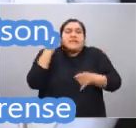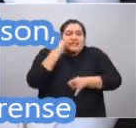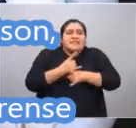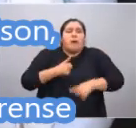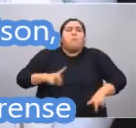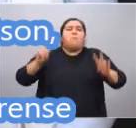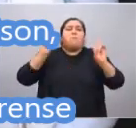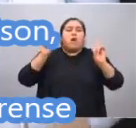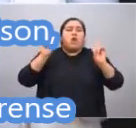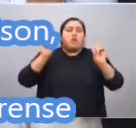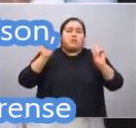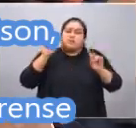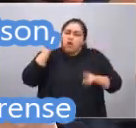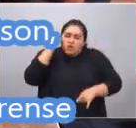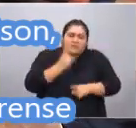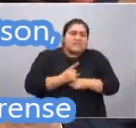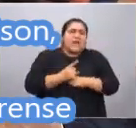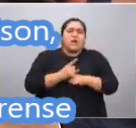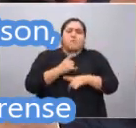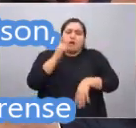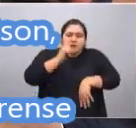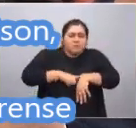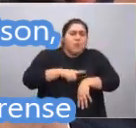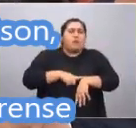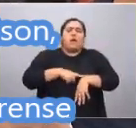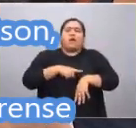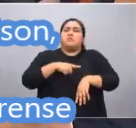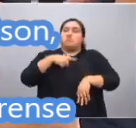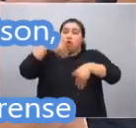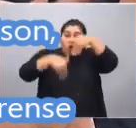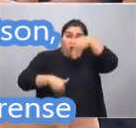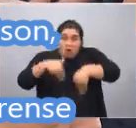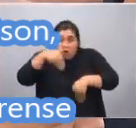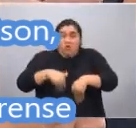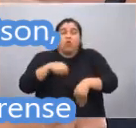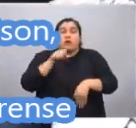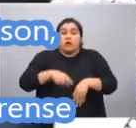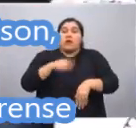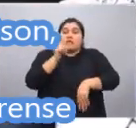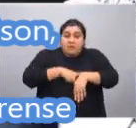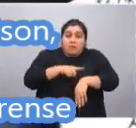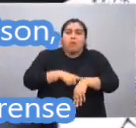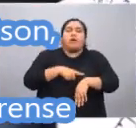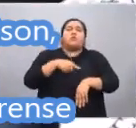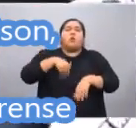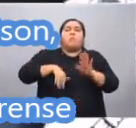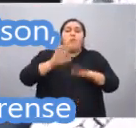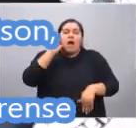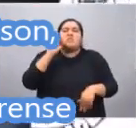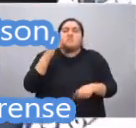peronismo, creyendo en la democracia, en las urnas y en las elecciones,